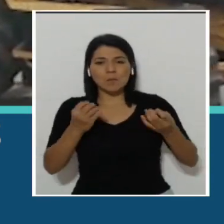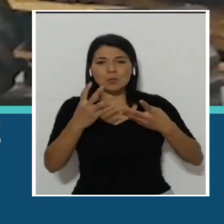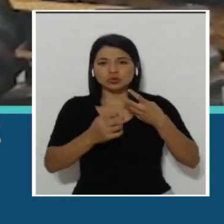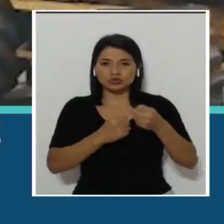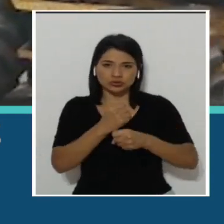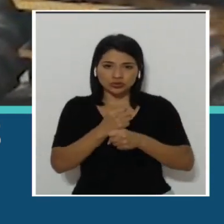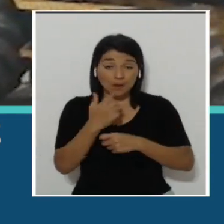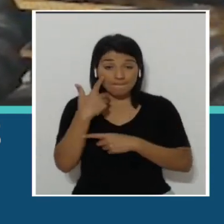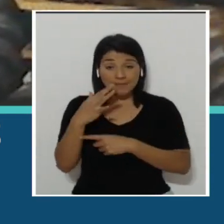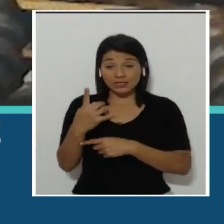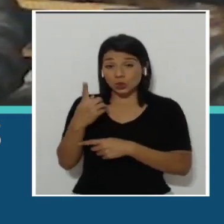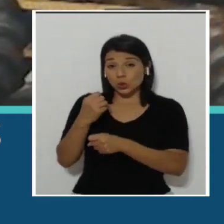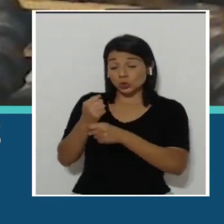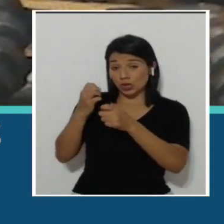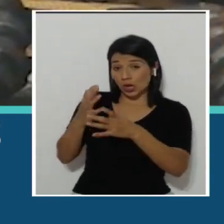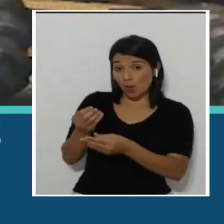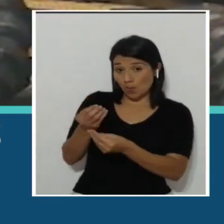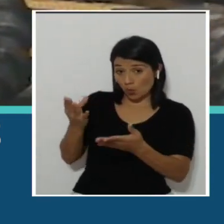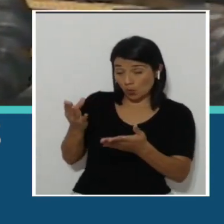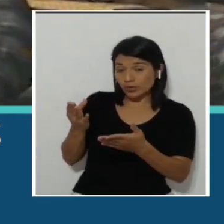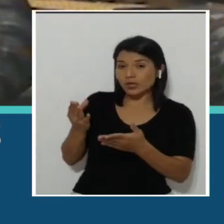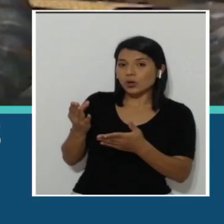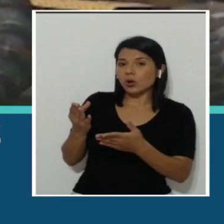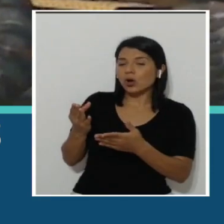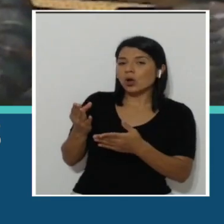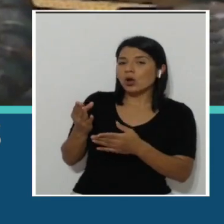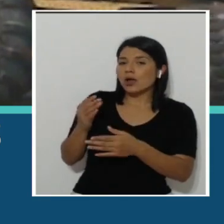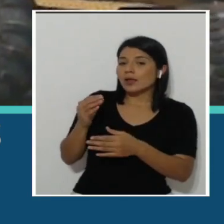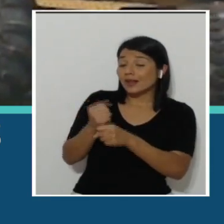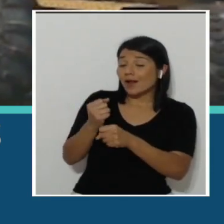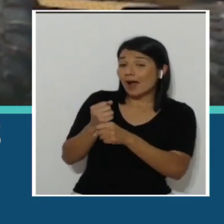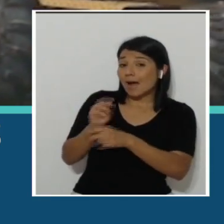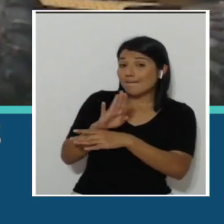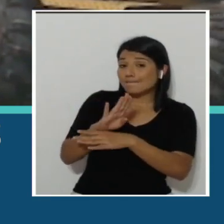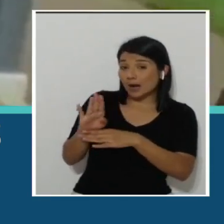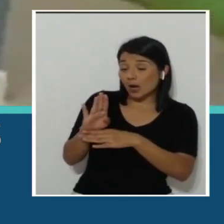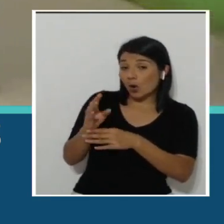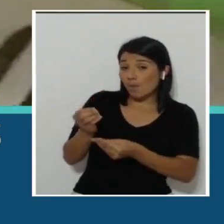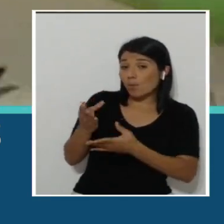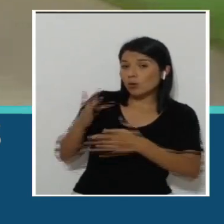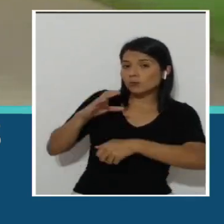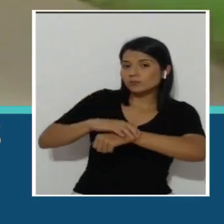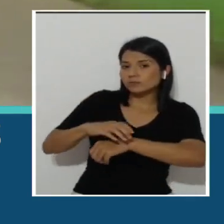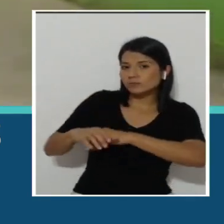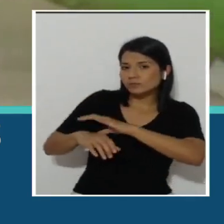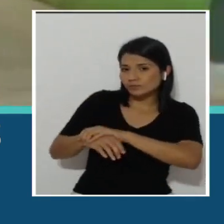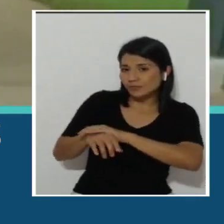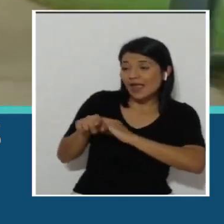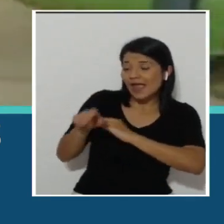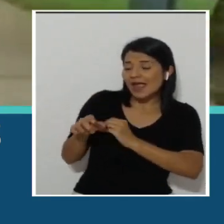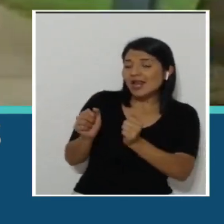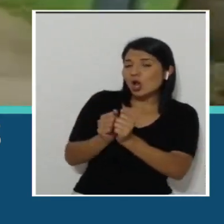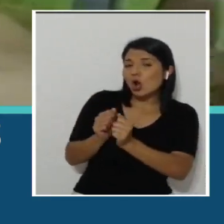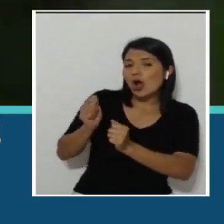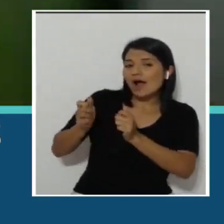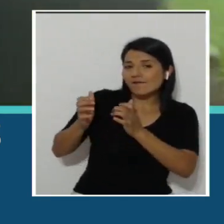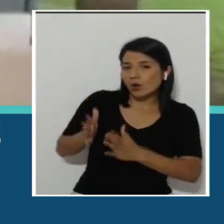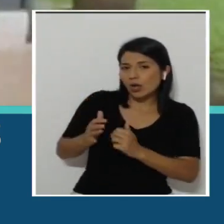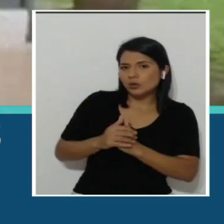un banco estatal fue reclutado junto con abogados y notarios privados para ofrecer beneficios a la organización, como